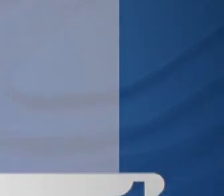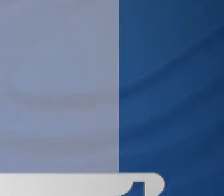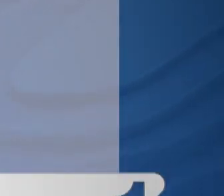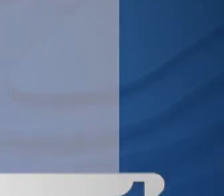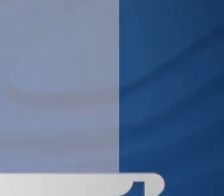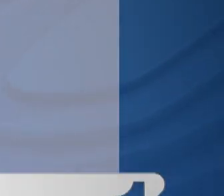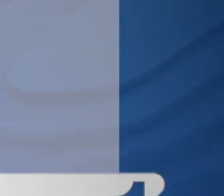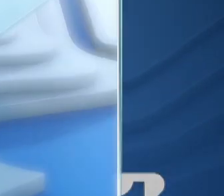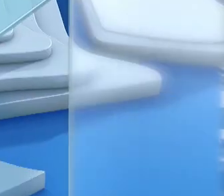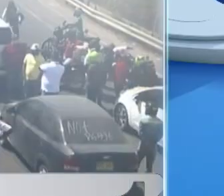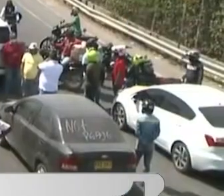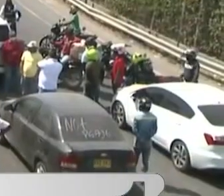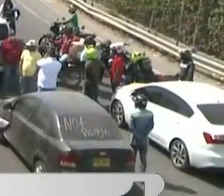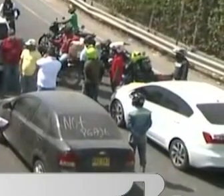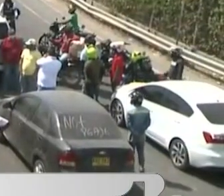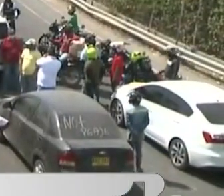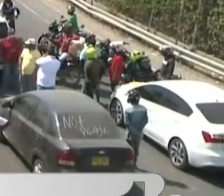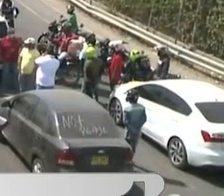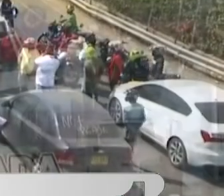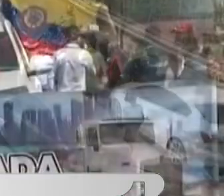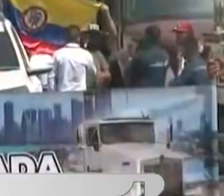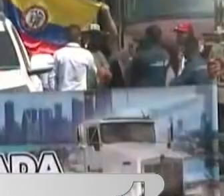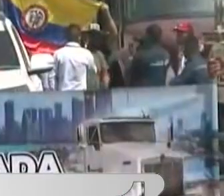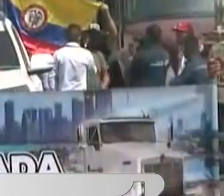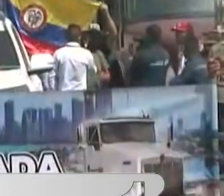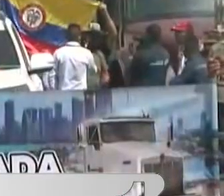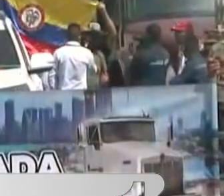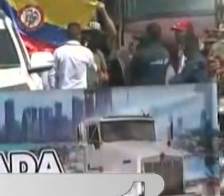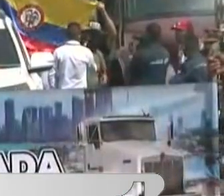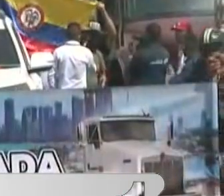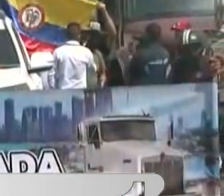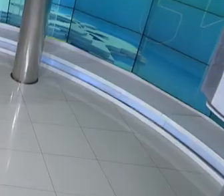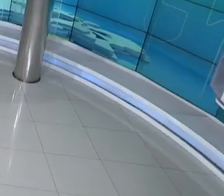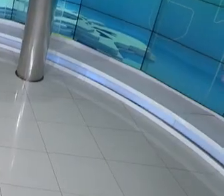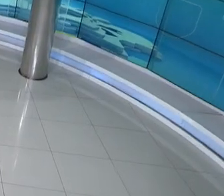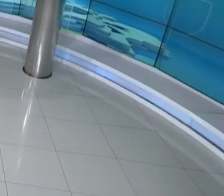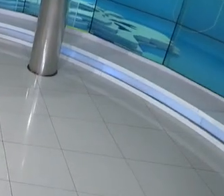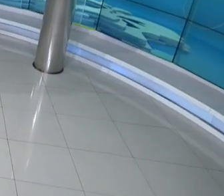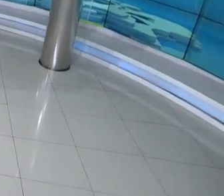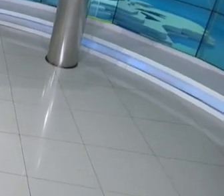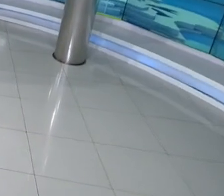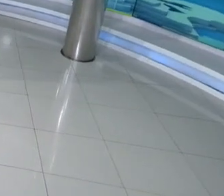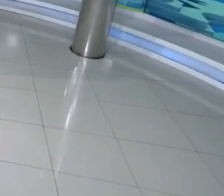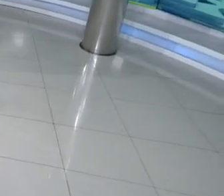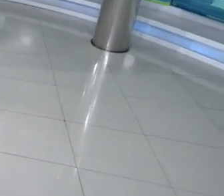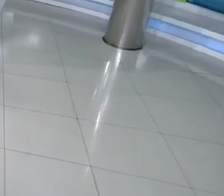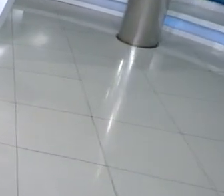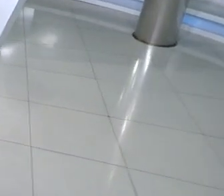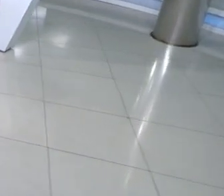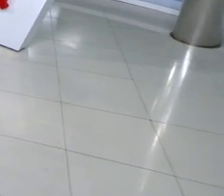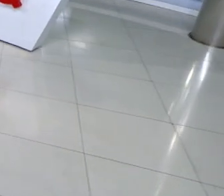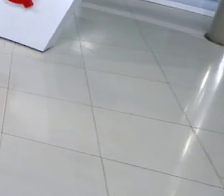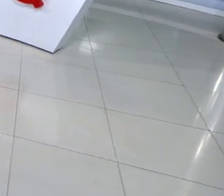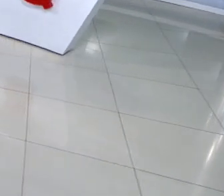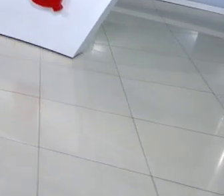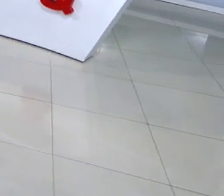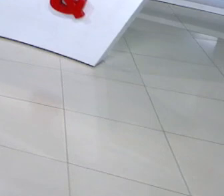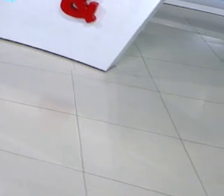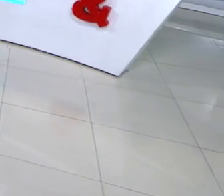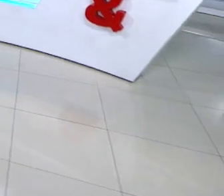3 fallecidos. Paro indefinido de camioneros en Cartagena. Con Luisa Tobo.